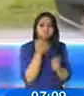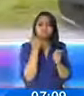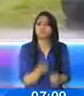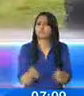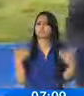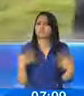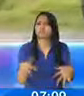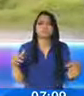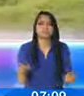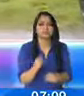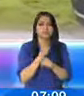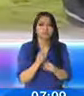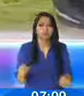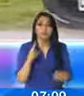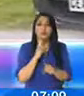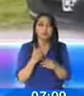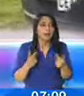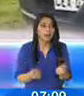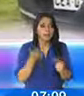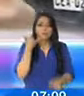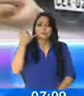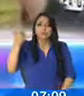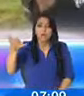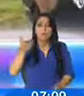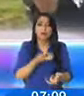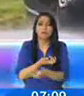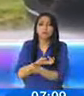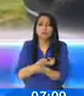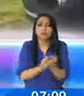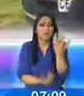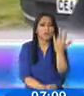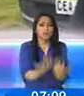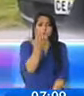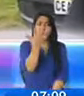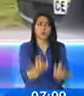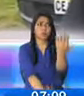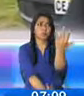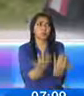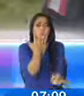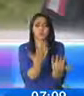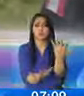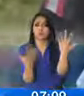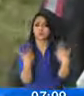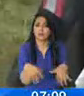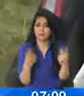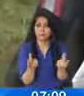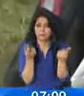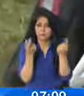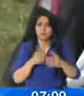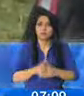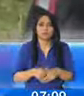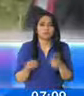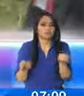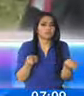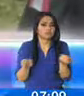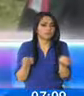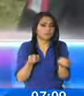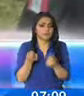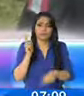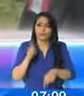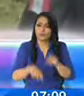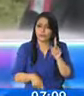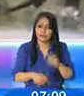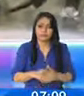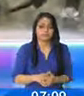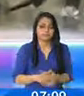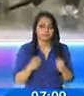asustamos nosotros pues si llamamos rápido dijimos porque se prendía la Loma No queríamos que se prenda no se pudo controlar el forestal que es de